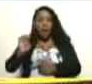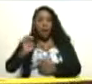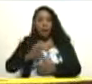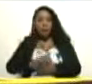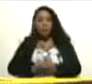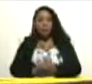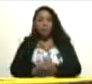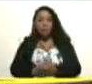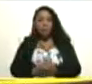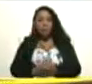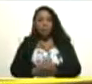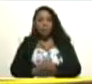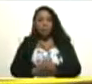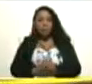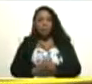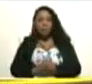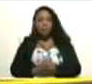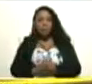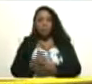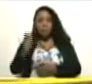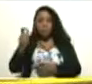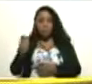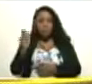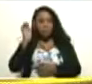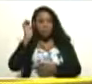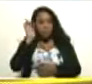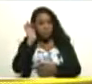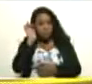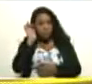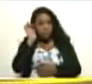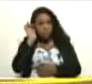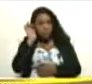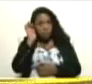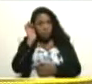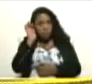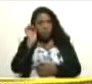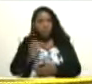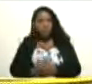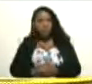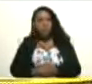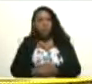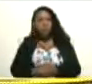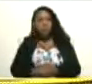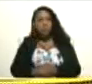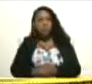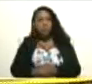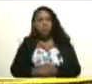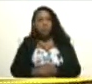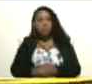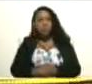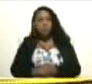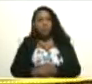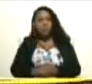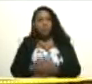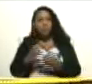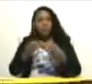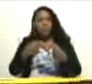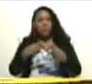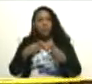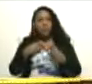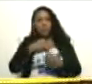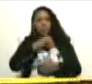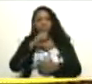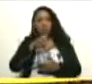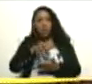Electoral. Ciudadana Aimee Nogal Méndez, del Zulia,